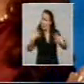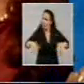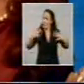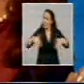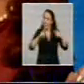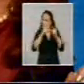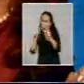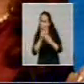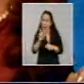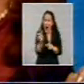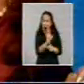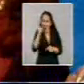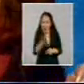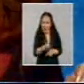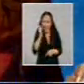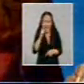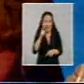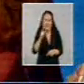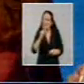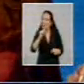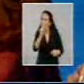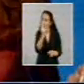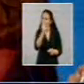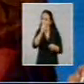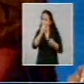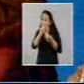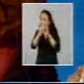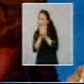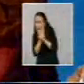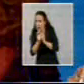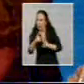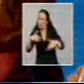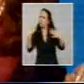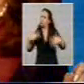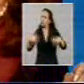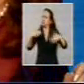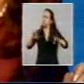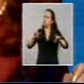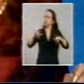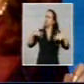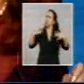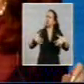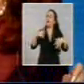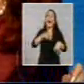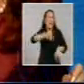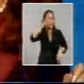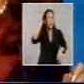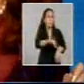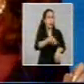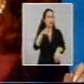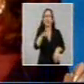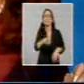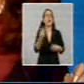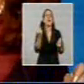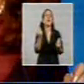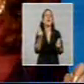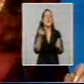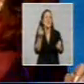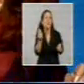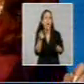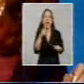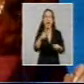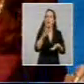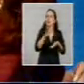mover una centésima de ese índice, que es el que marca cómo se reduce la brecha.